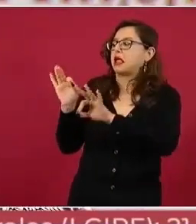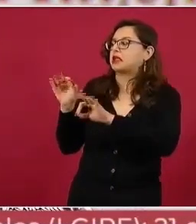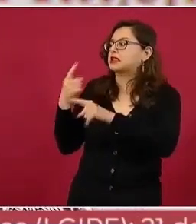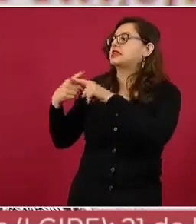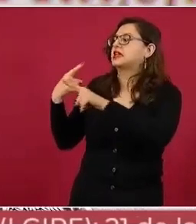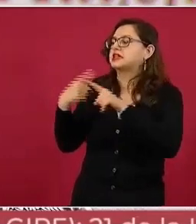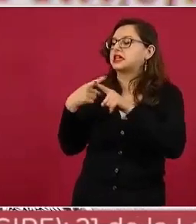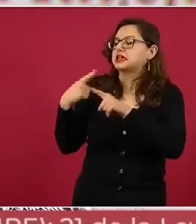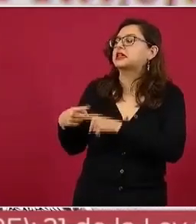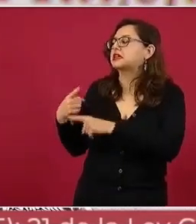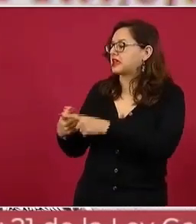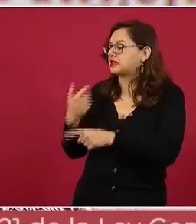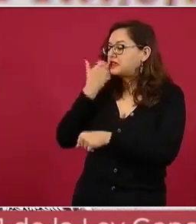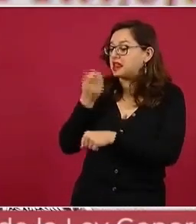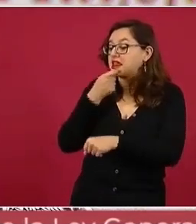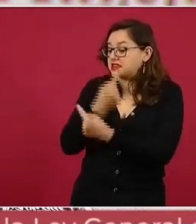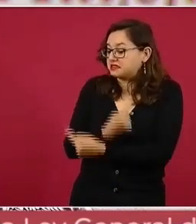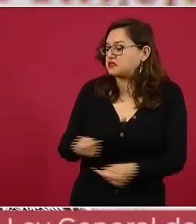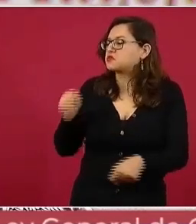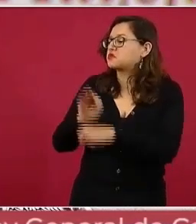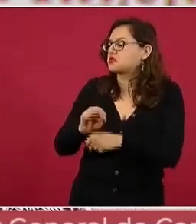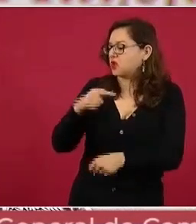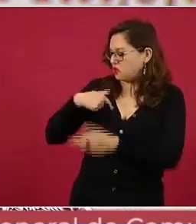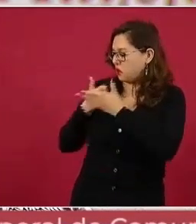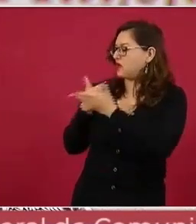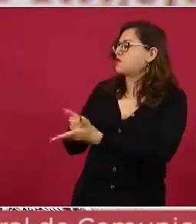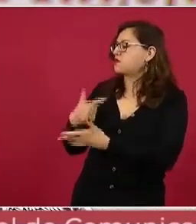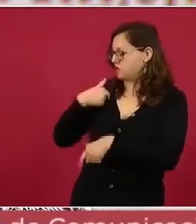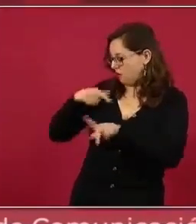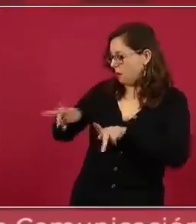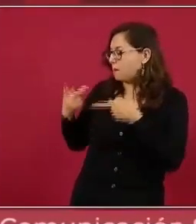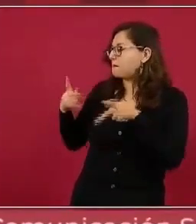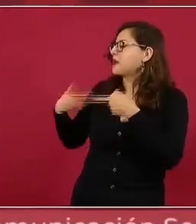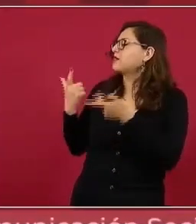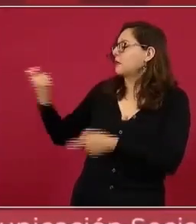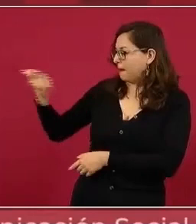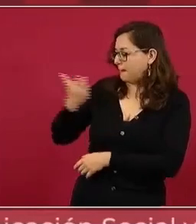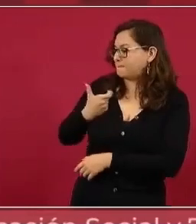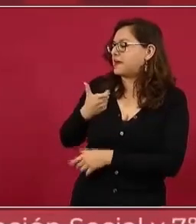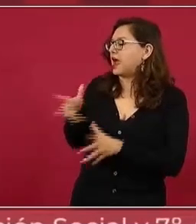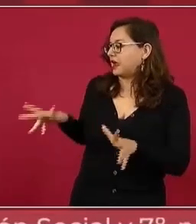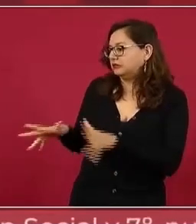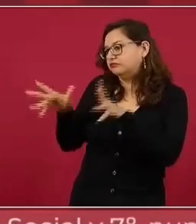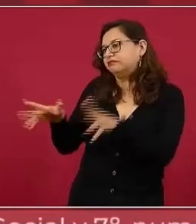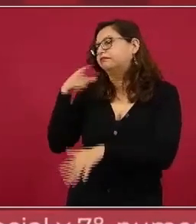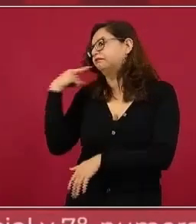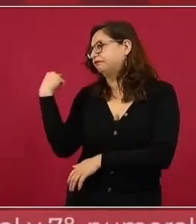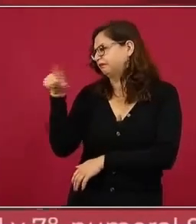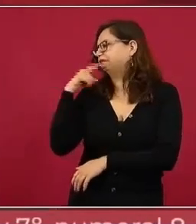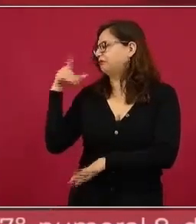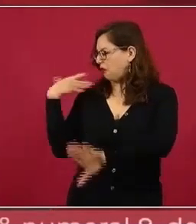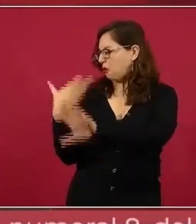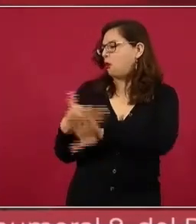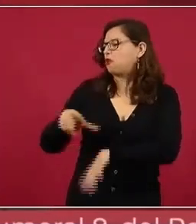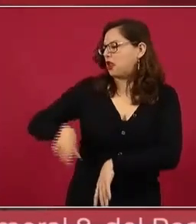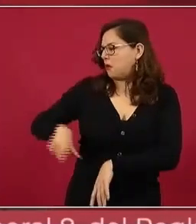que tienen ese noble sentimiento, familias, para estarlas estimulando a hacer estos amparos y llegar